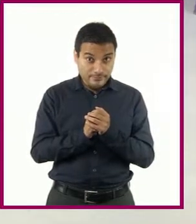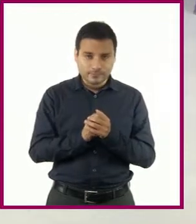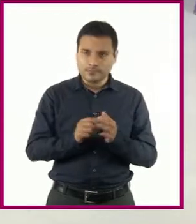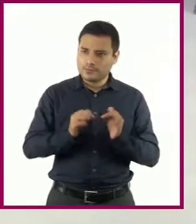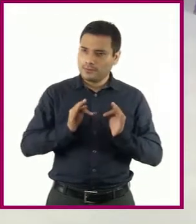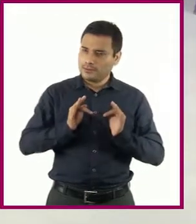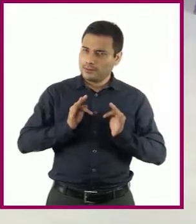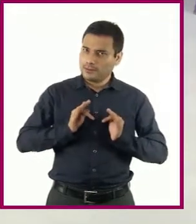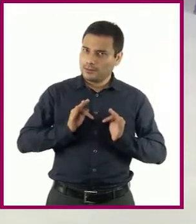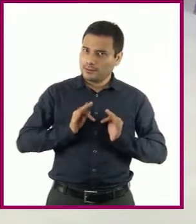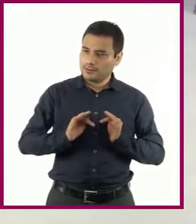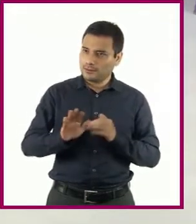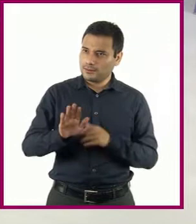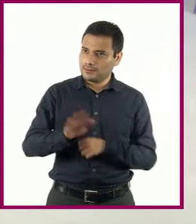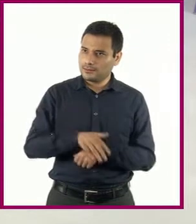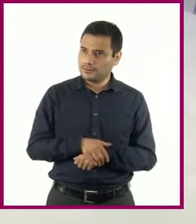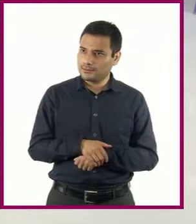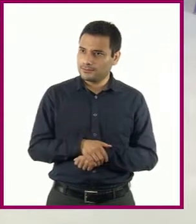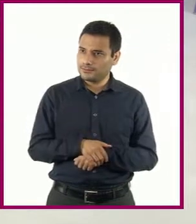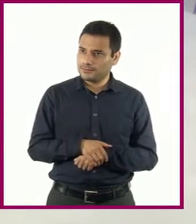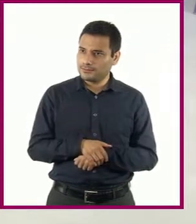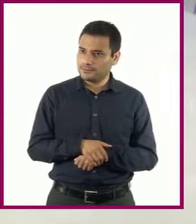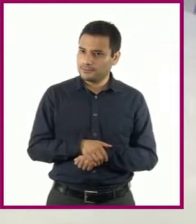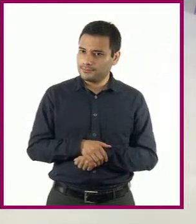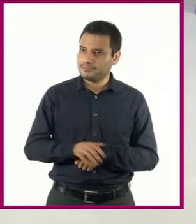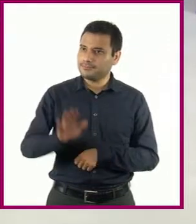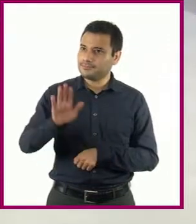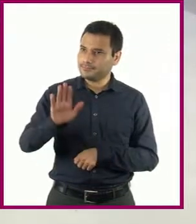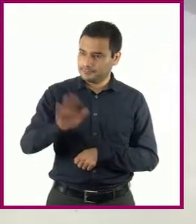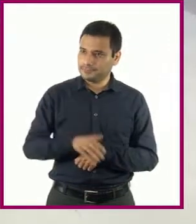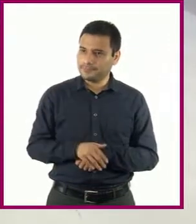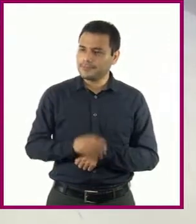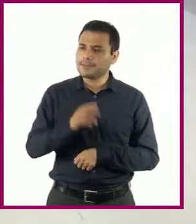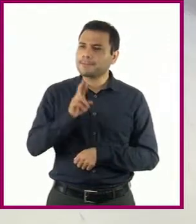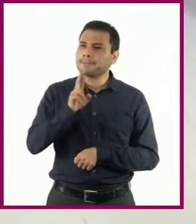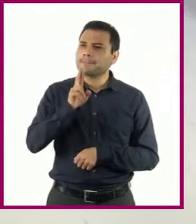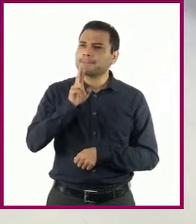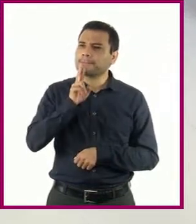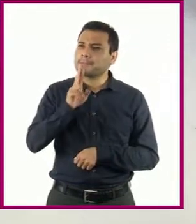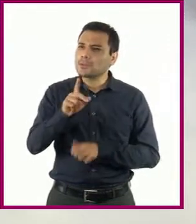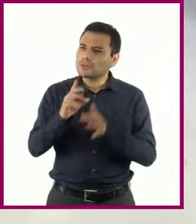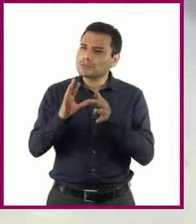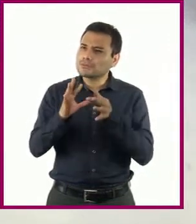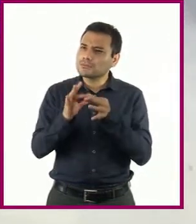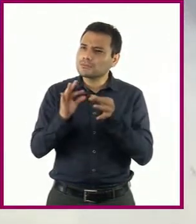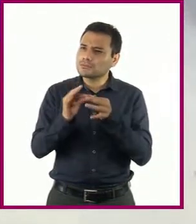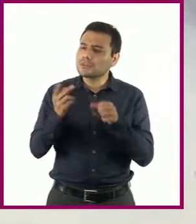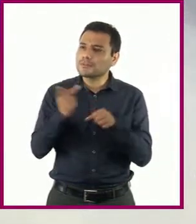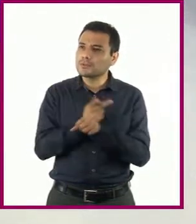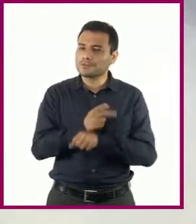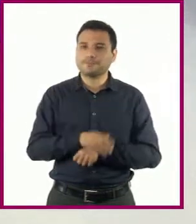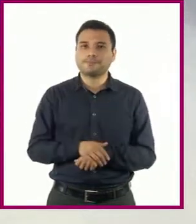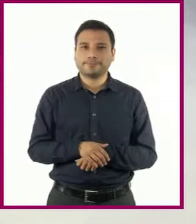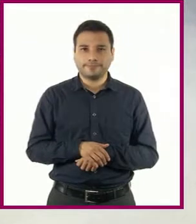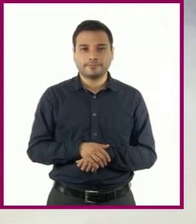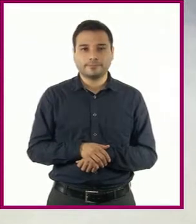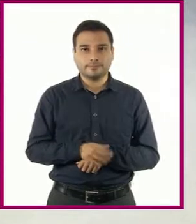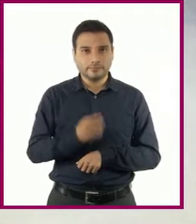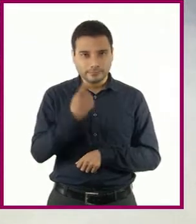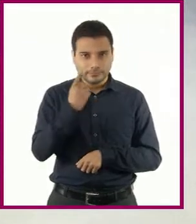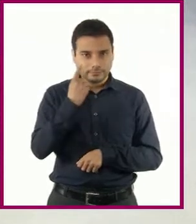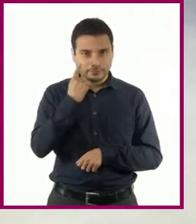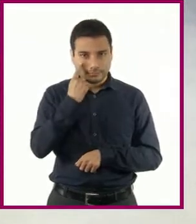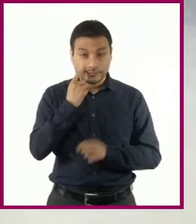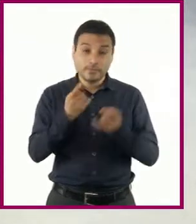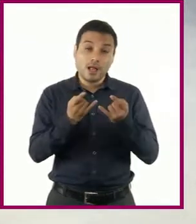Tranquila, Nadia. Ya no te presiones. Mejor cuéntanos qué fue lo que sucedió. ¡Ay, maestra! Bueno, para no hacer la